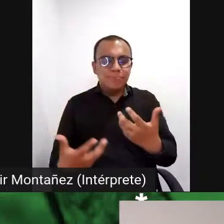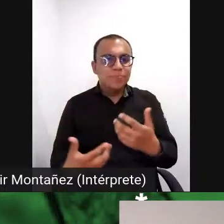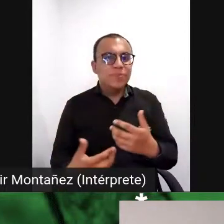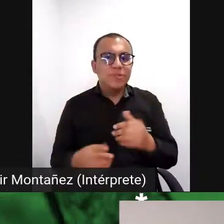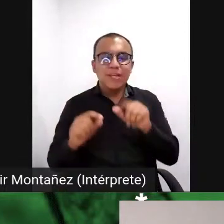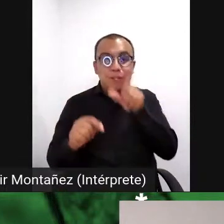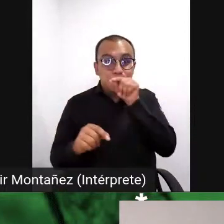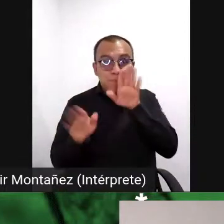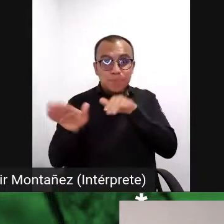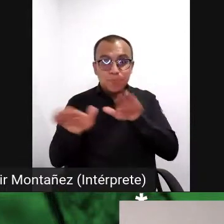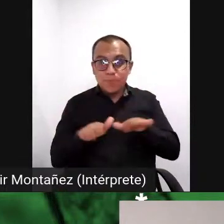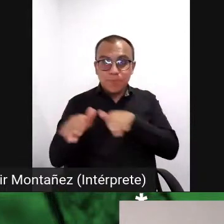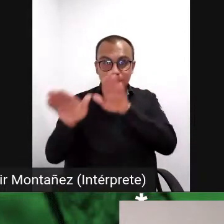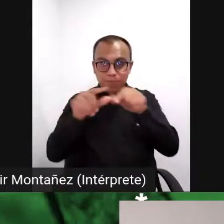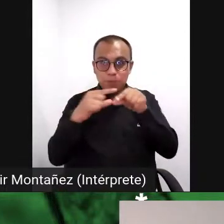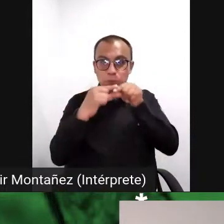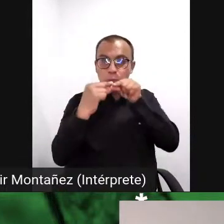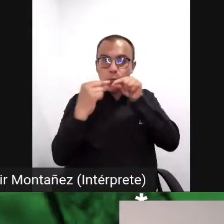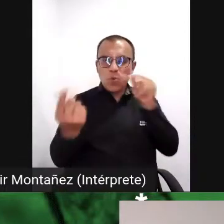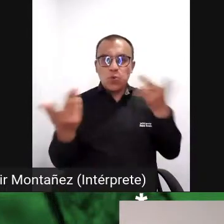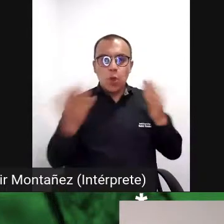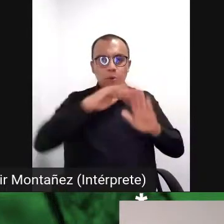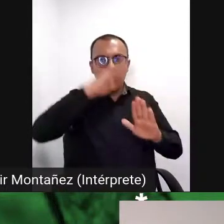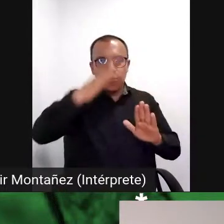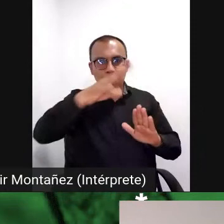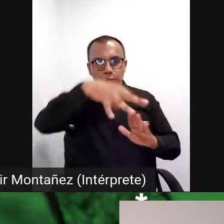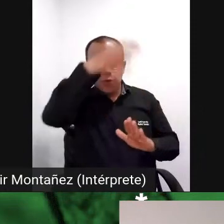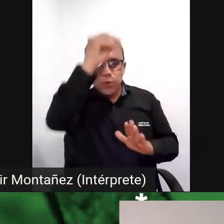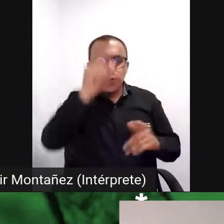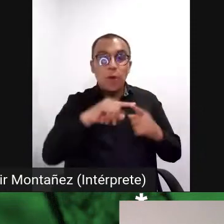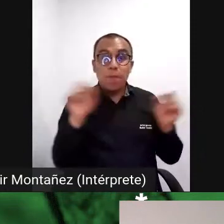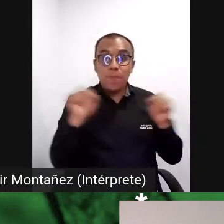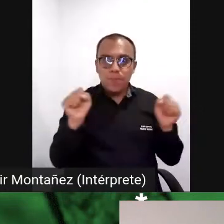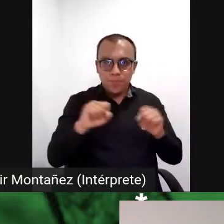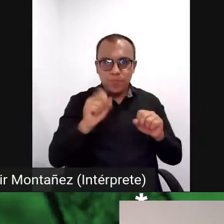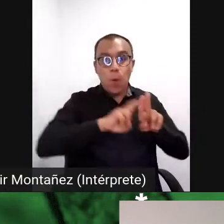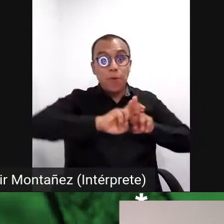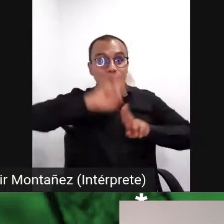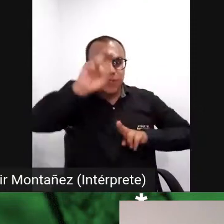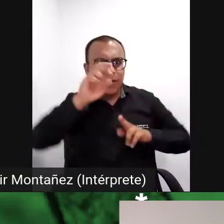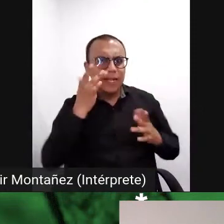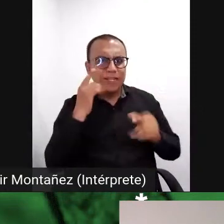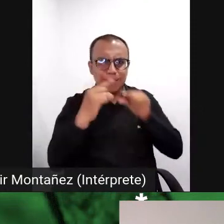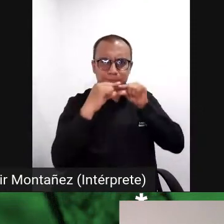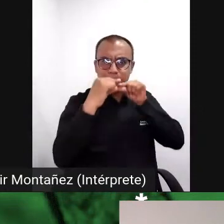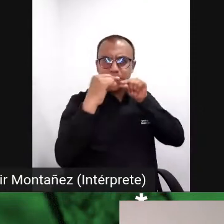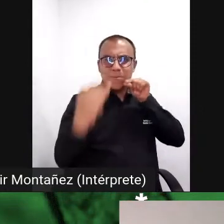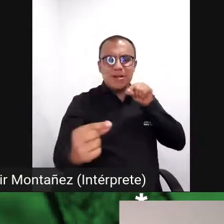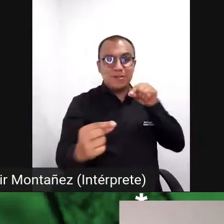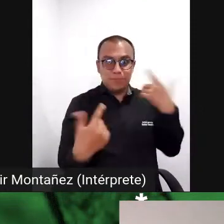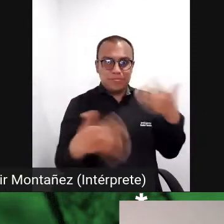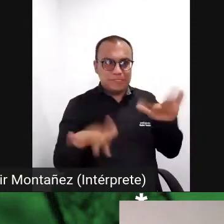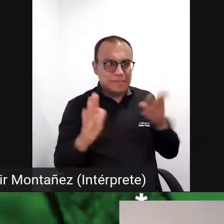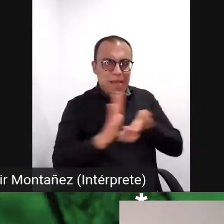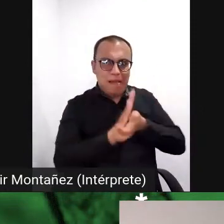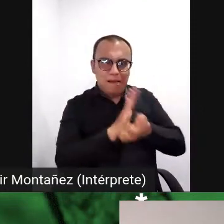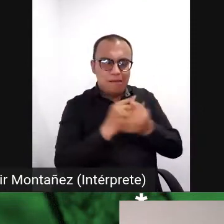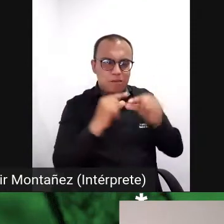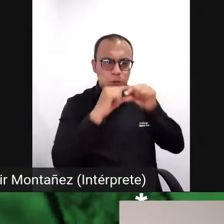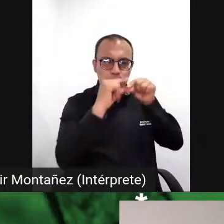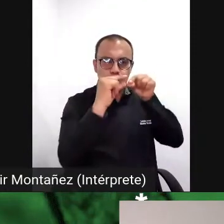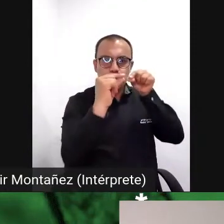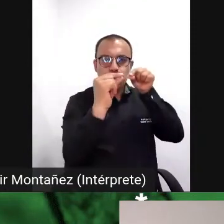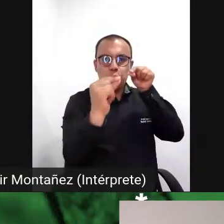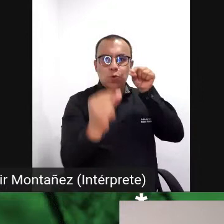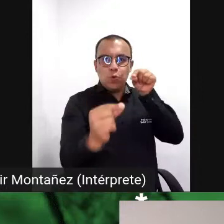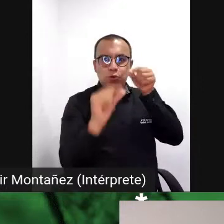colibrí pico de espada que se puede ver en Monserrate o en los cerros de Bogotá, que es el colibrí que tiene el pico más largo del mundo. El tamaño del pico